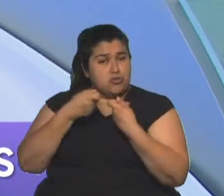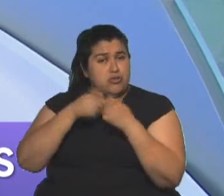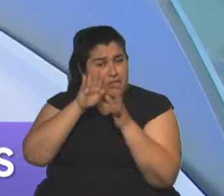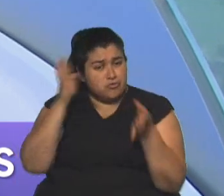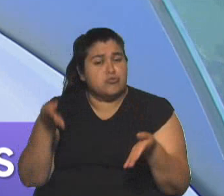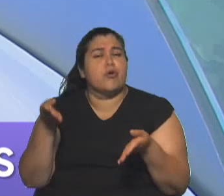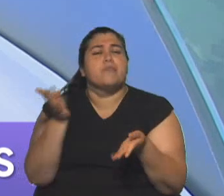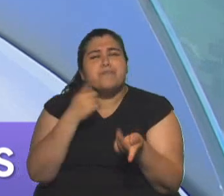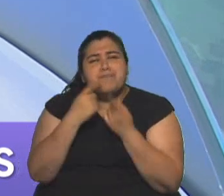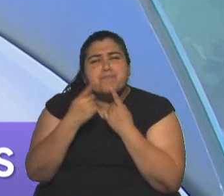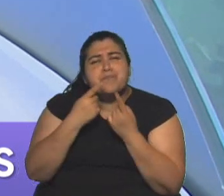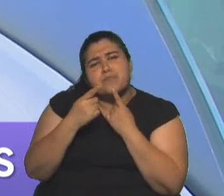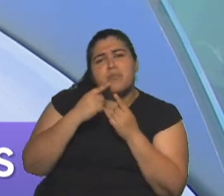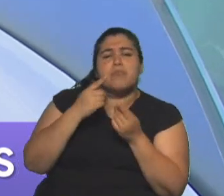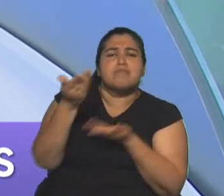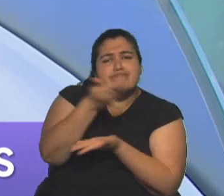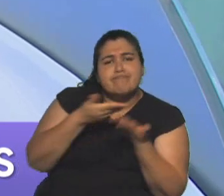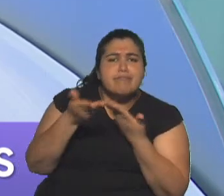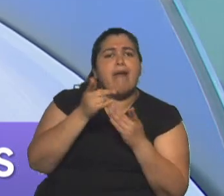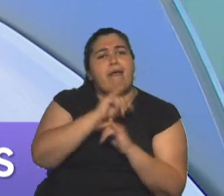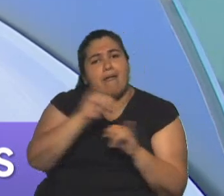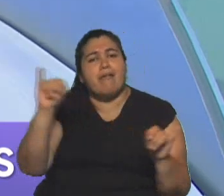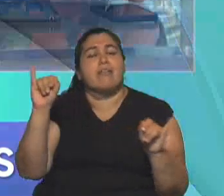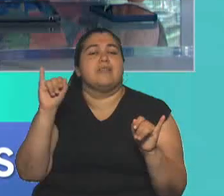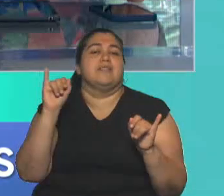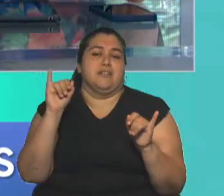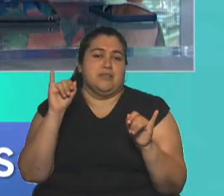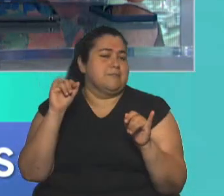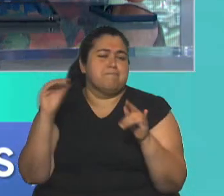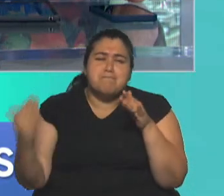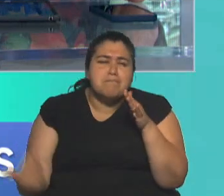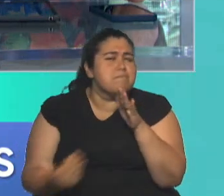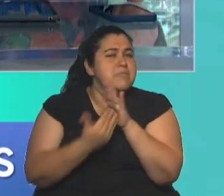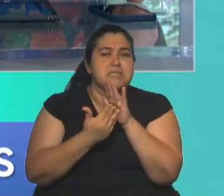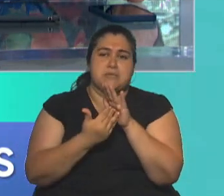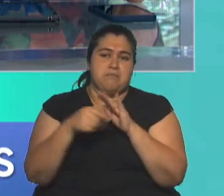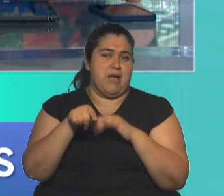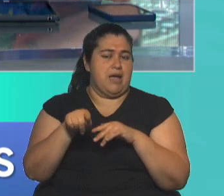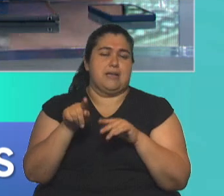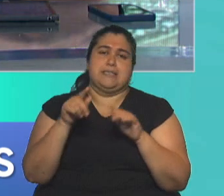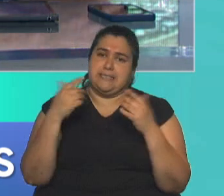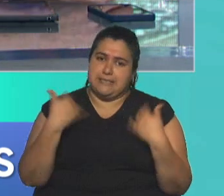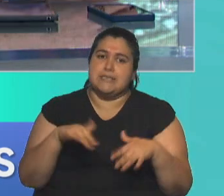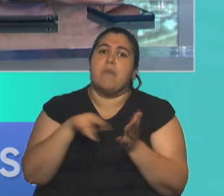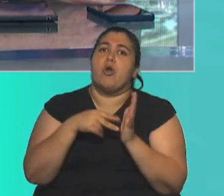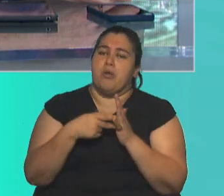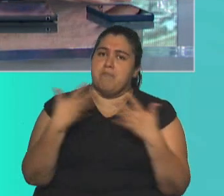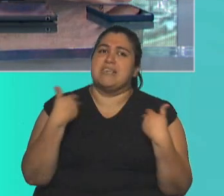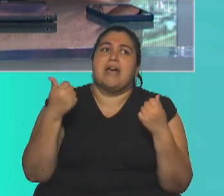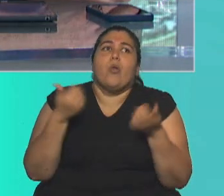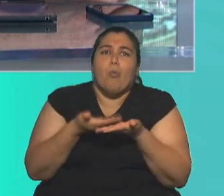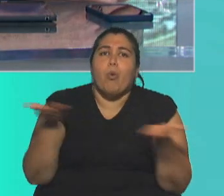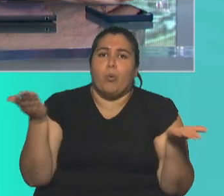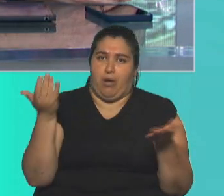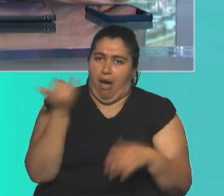rueda de prensa justamente para recordar lo principal sobre este gran problema de salud pública, tan